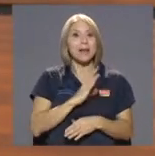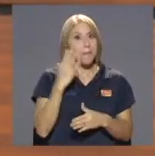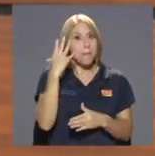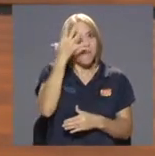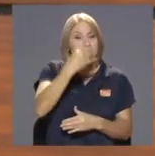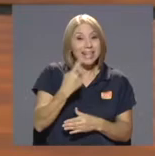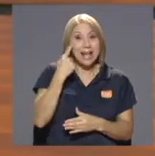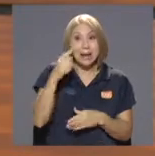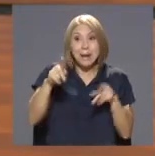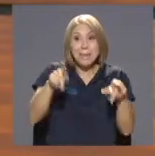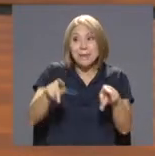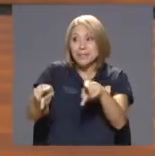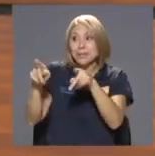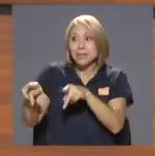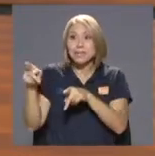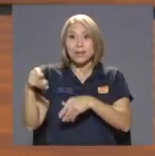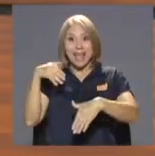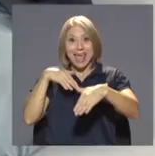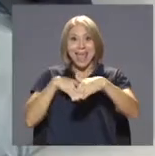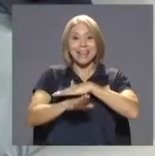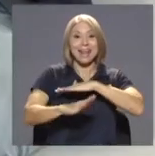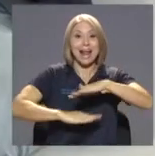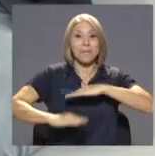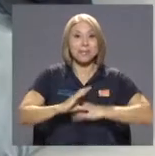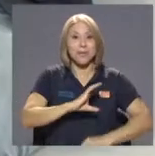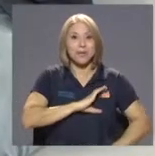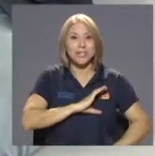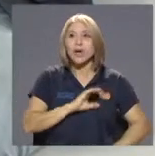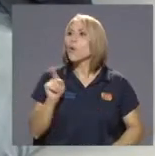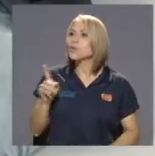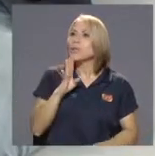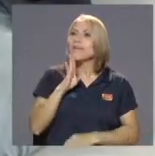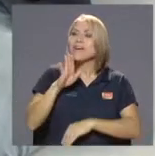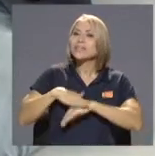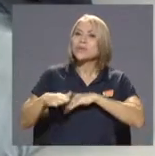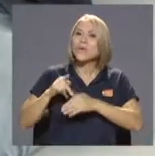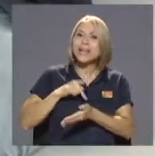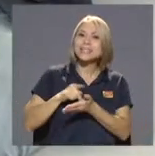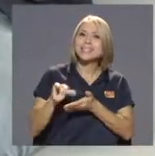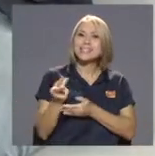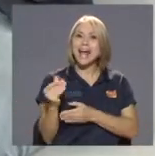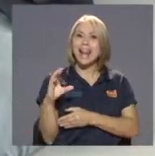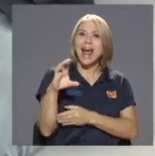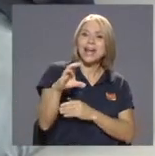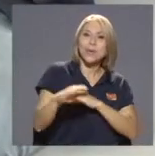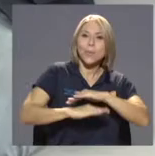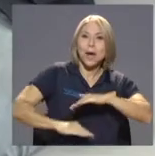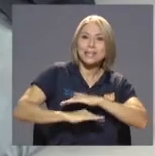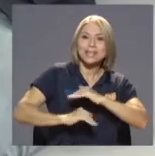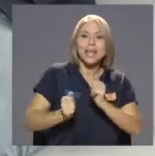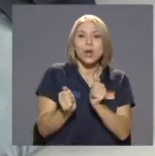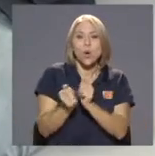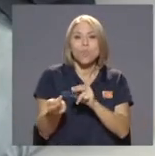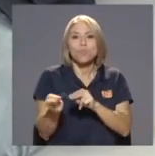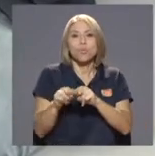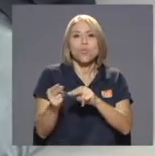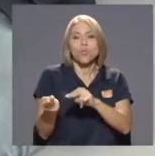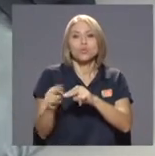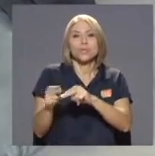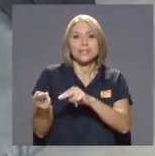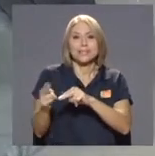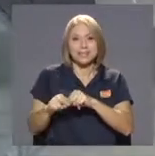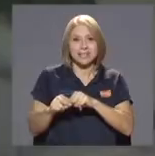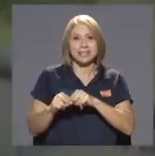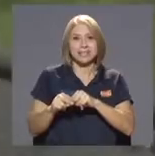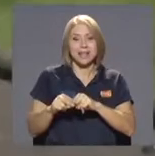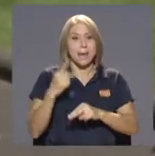al básico policial. Vea qué curioso, porque usted me hablaba de salario base, el salario base con algunos pluses en su condición de un